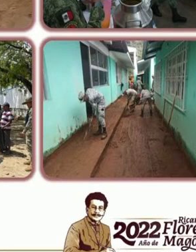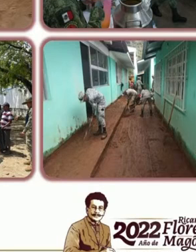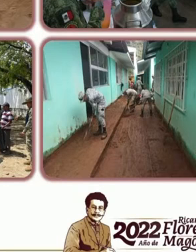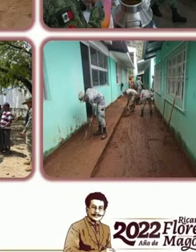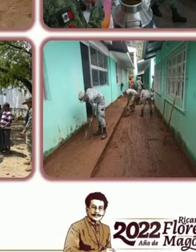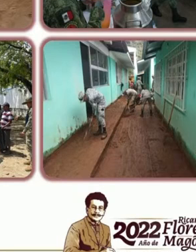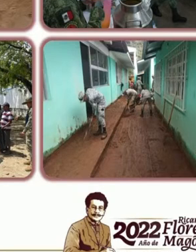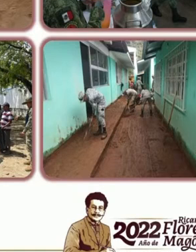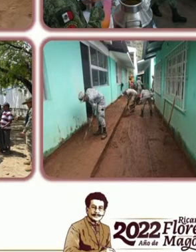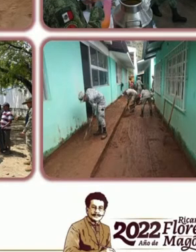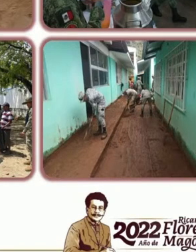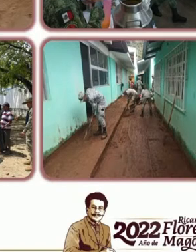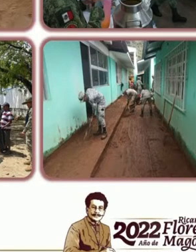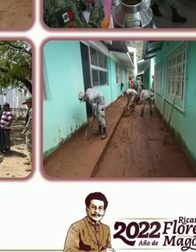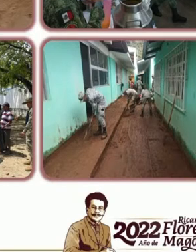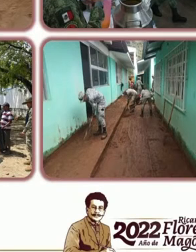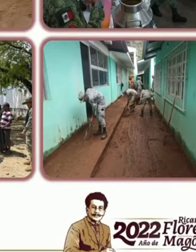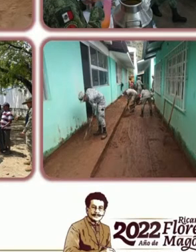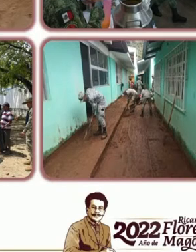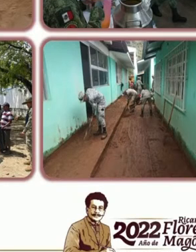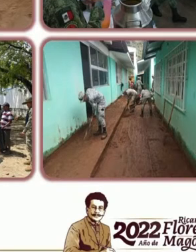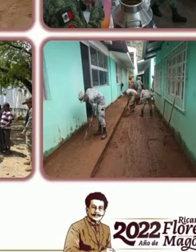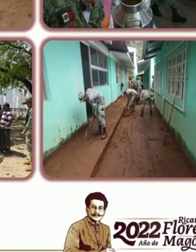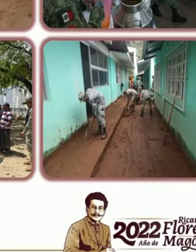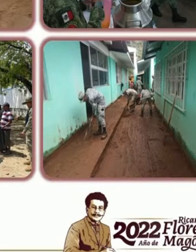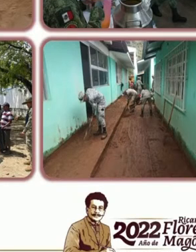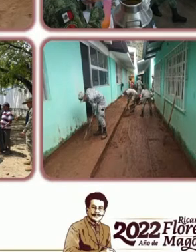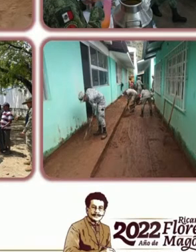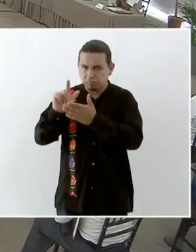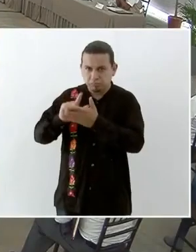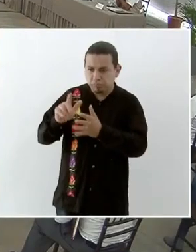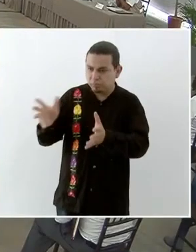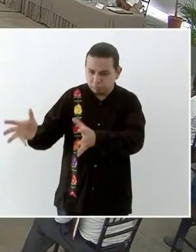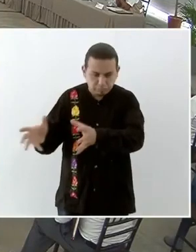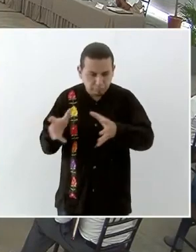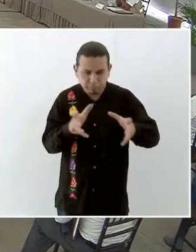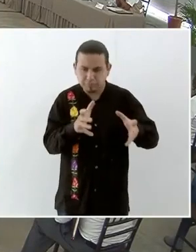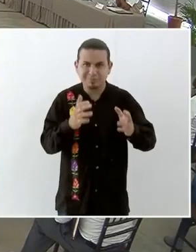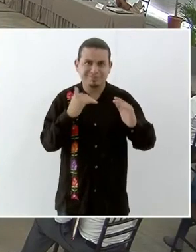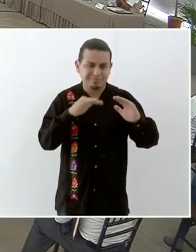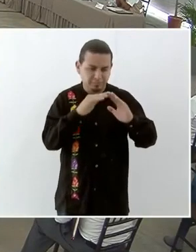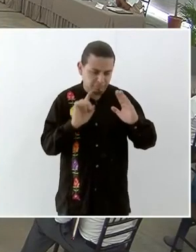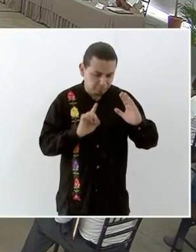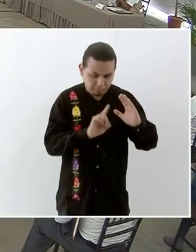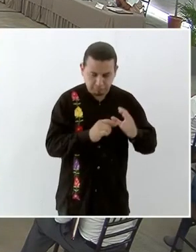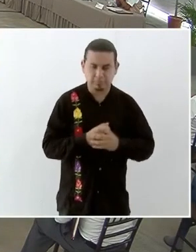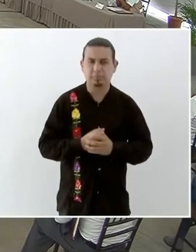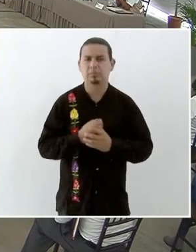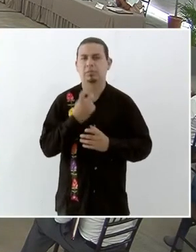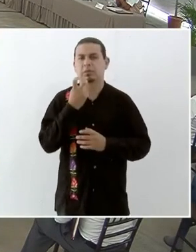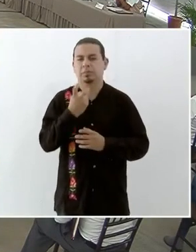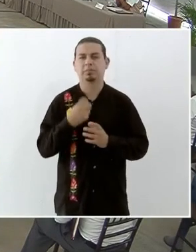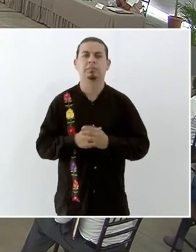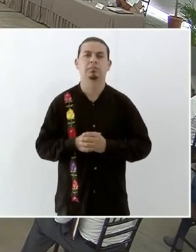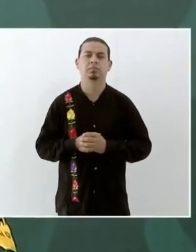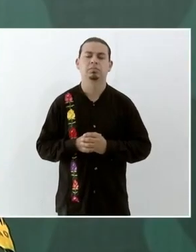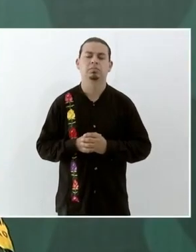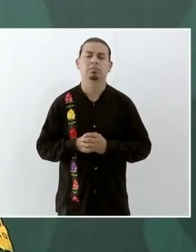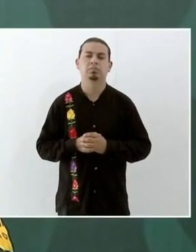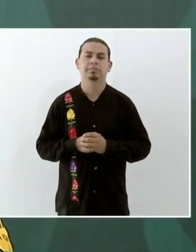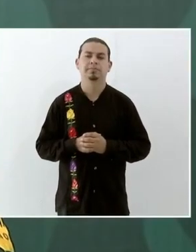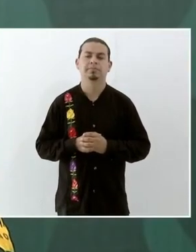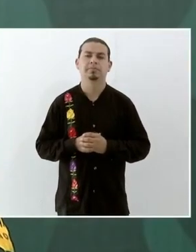y otra terrestre, para un total de 51. En cuanto a insumos donados y distribuidos, tenemos